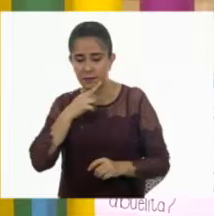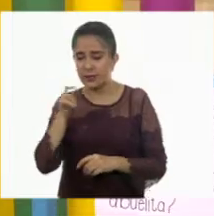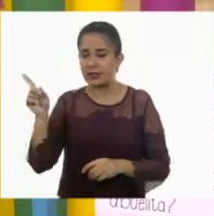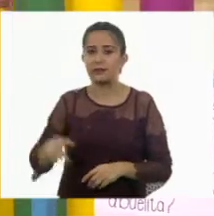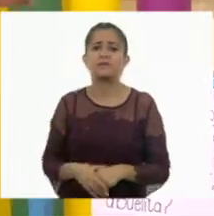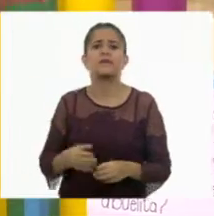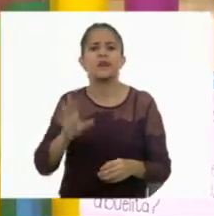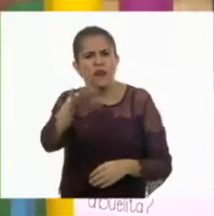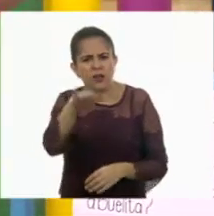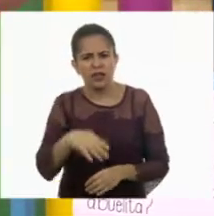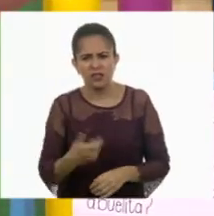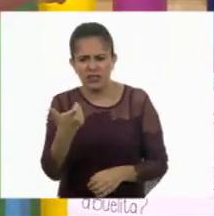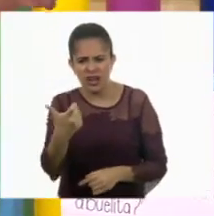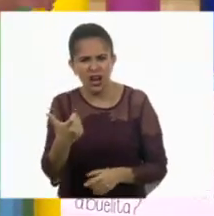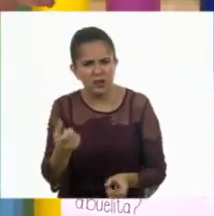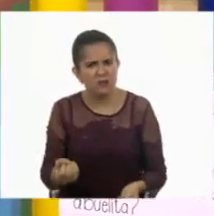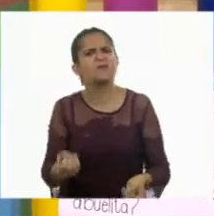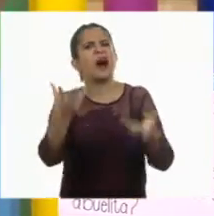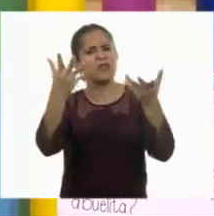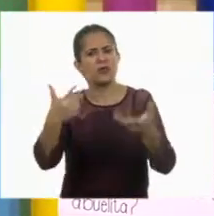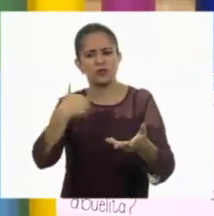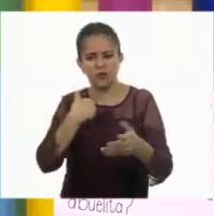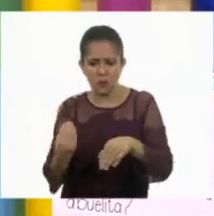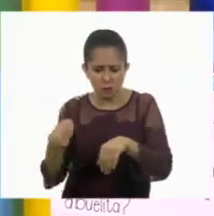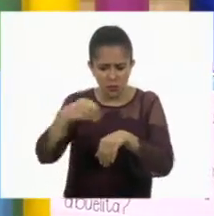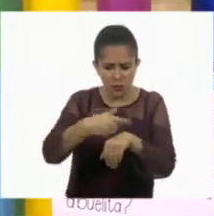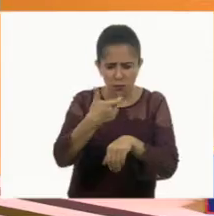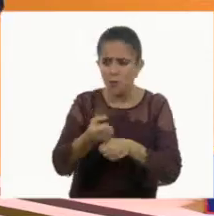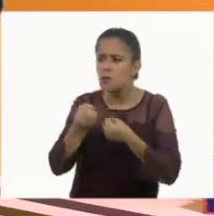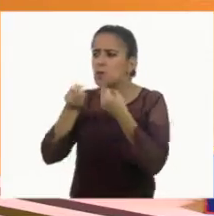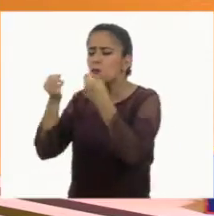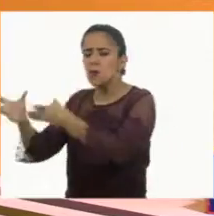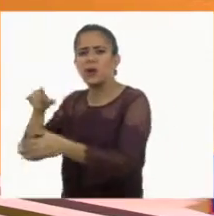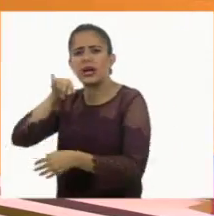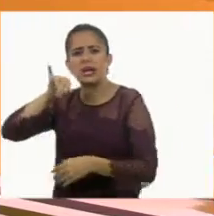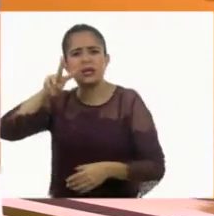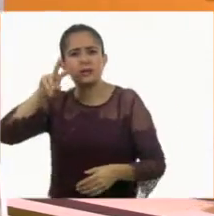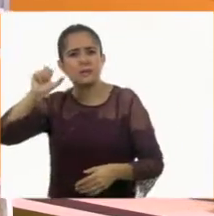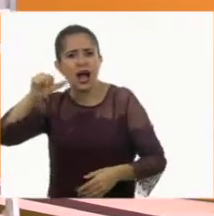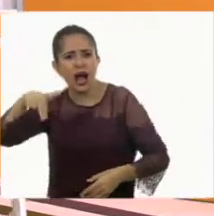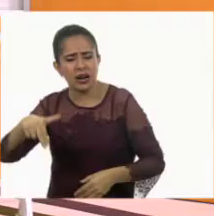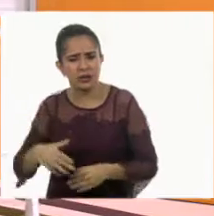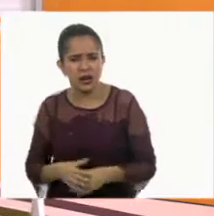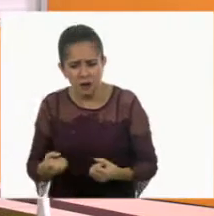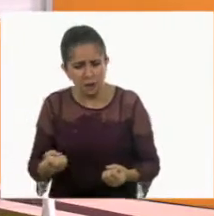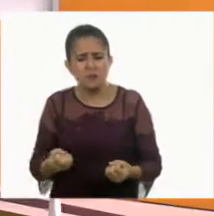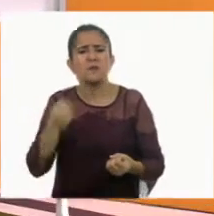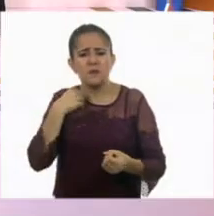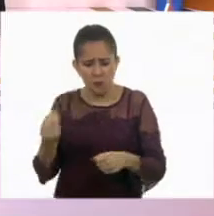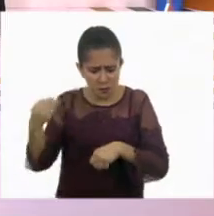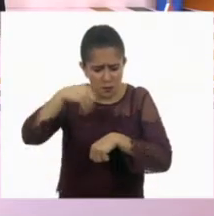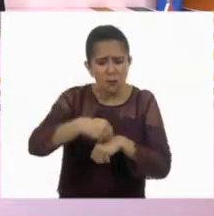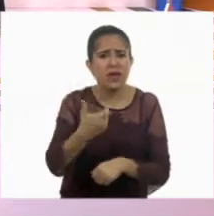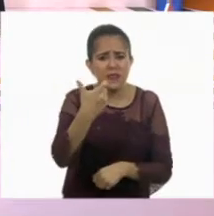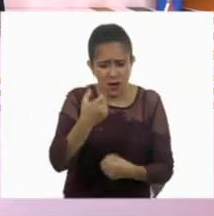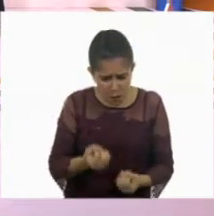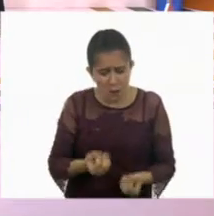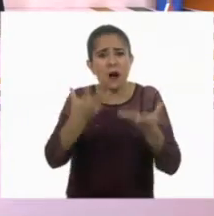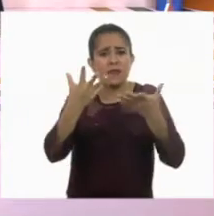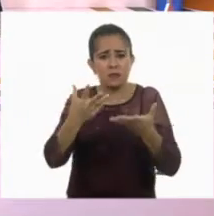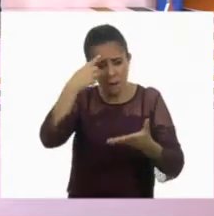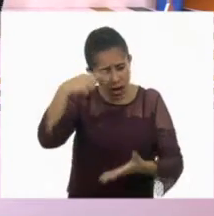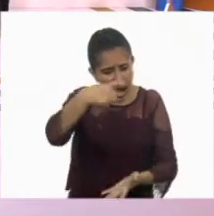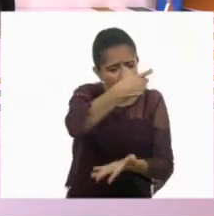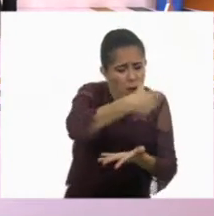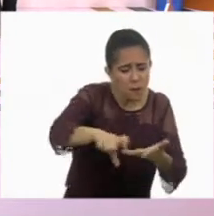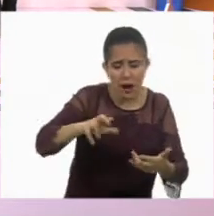¿Cuánto dinero hay que poner para el regalo de Iván? ¿Cuánto dinero hay que poner para el regalo de Iván? Esta es una